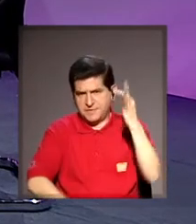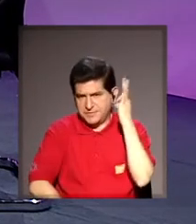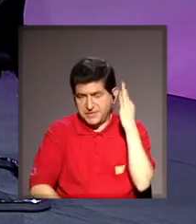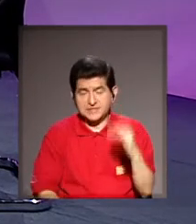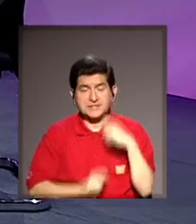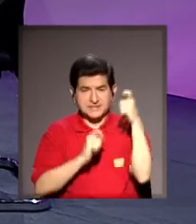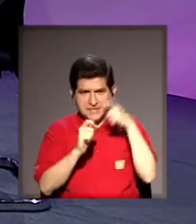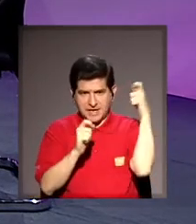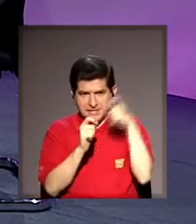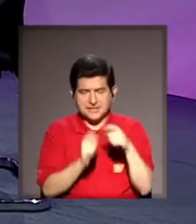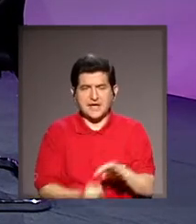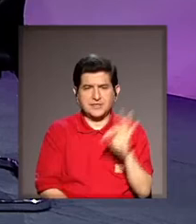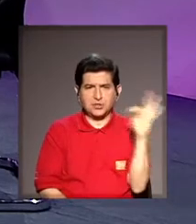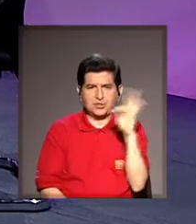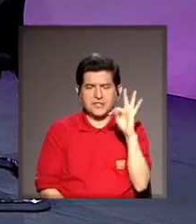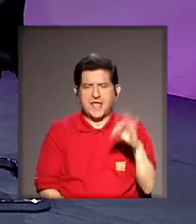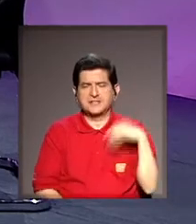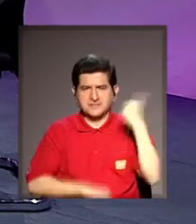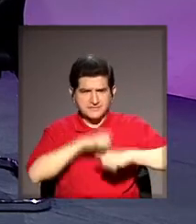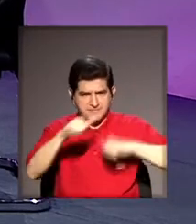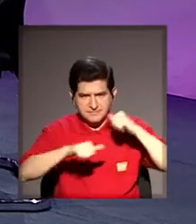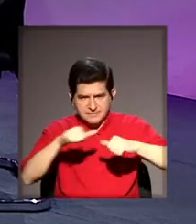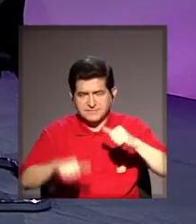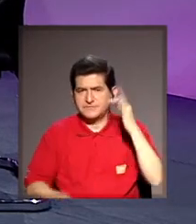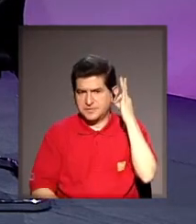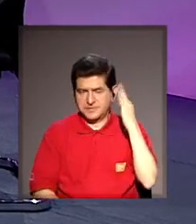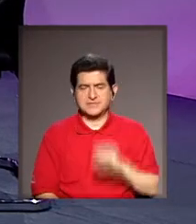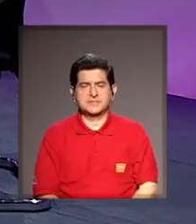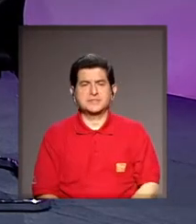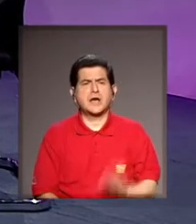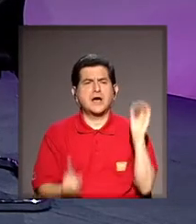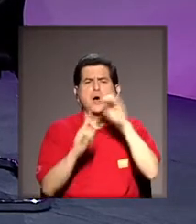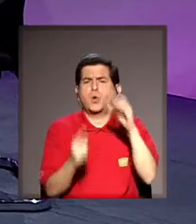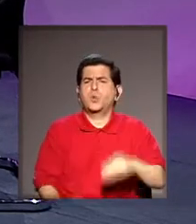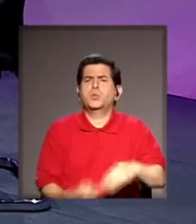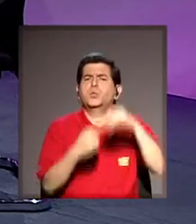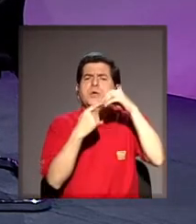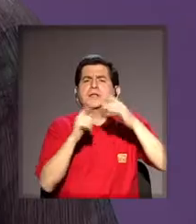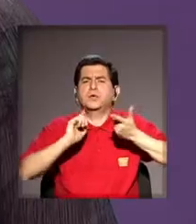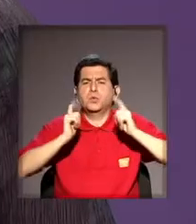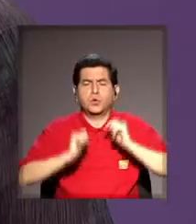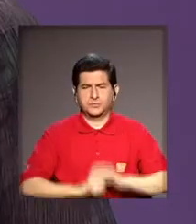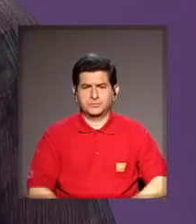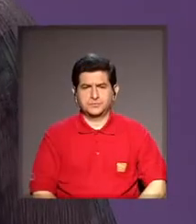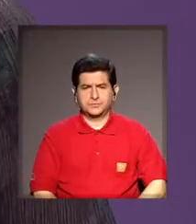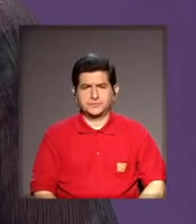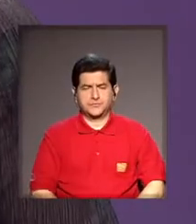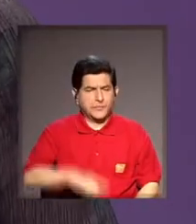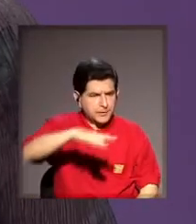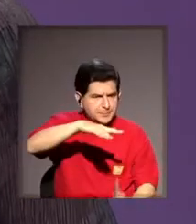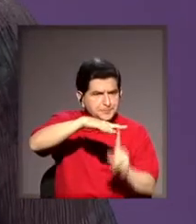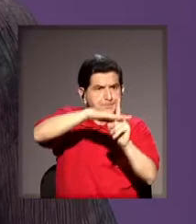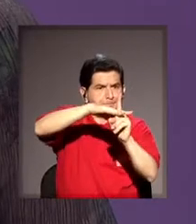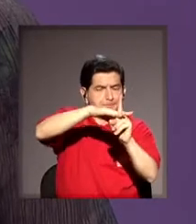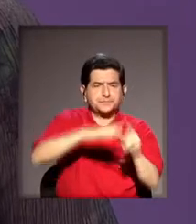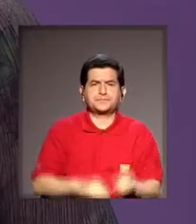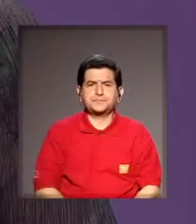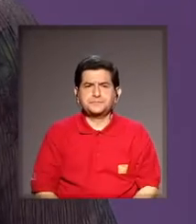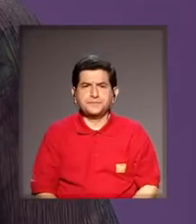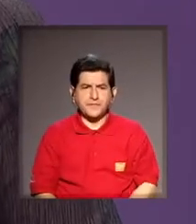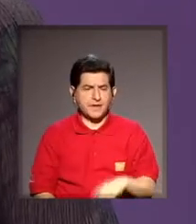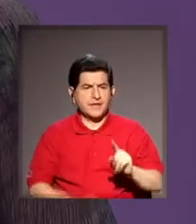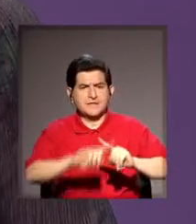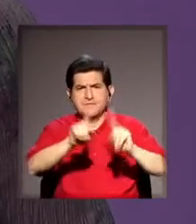específicamente trans feminista el objetivo principal de nosotras es visibilizar las